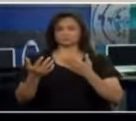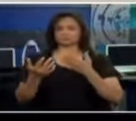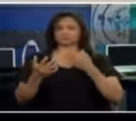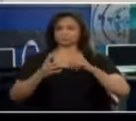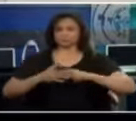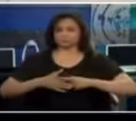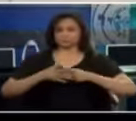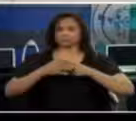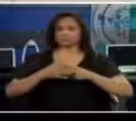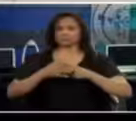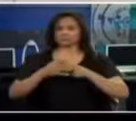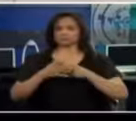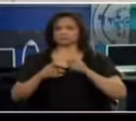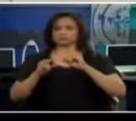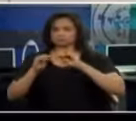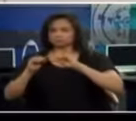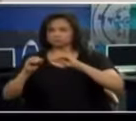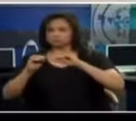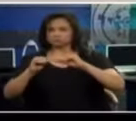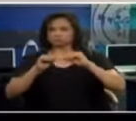entrenando al personal,